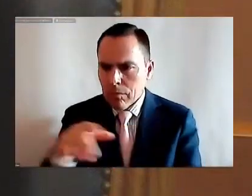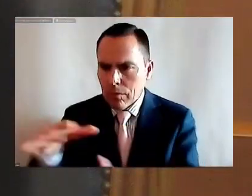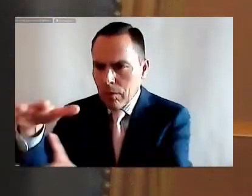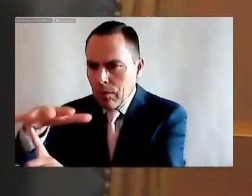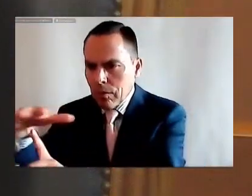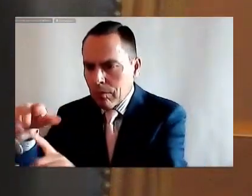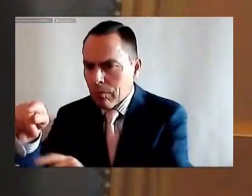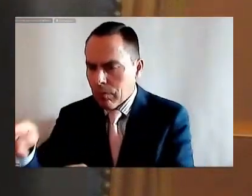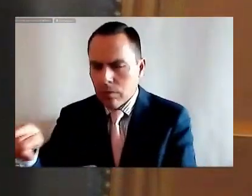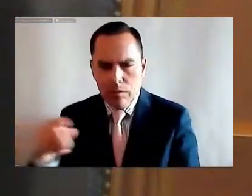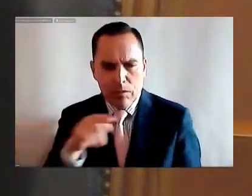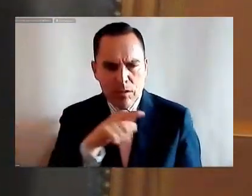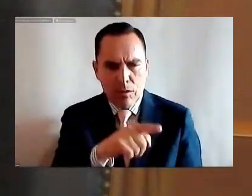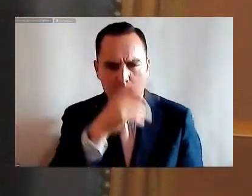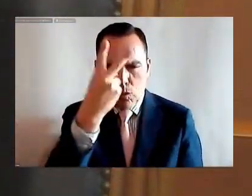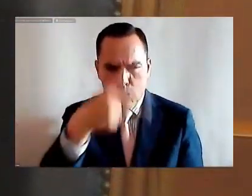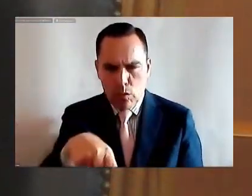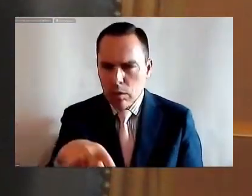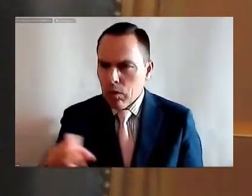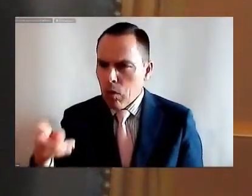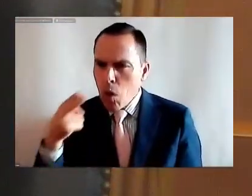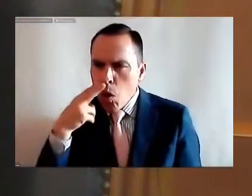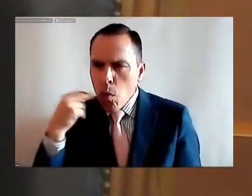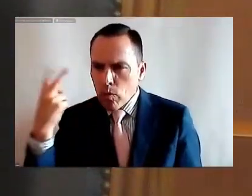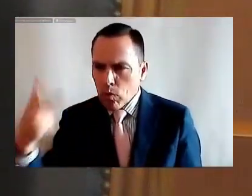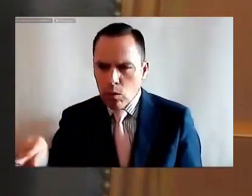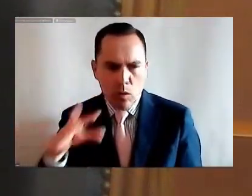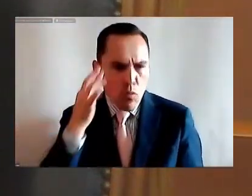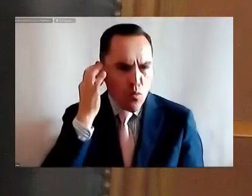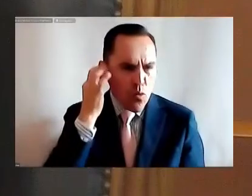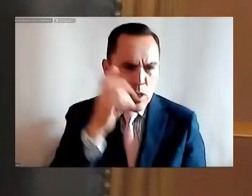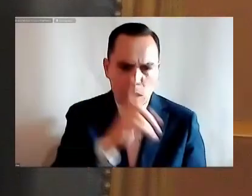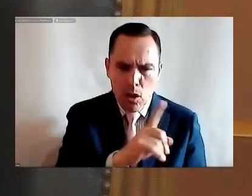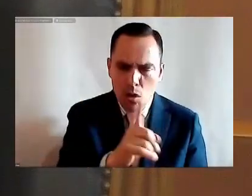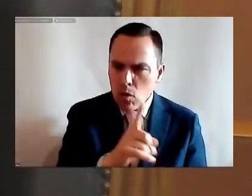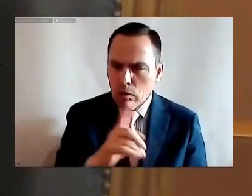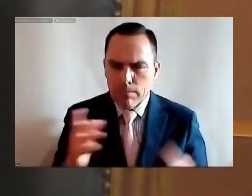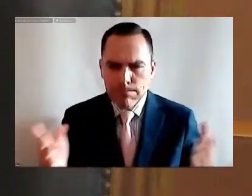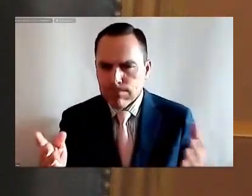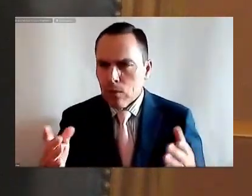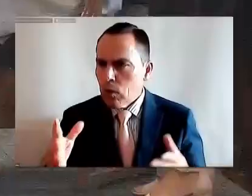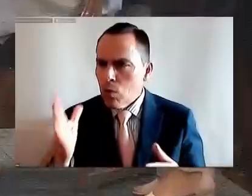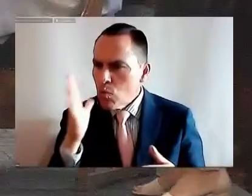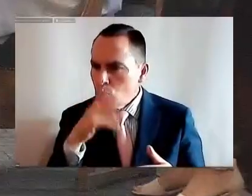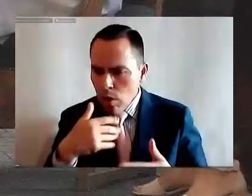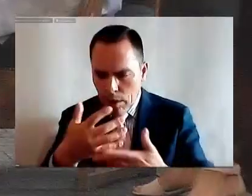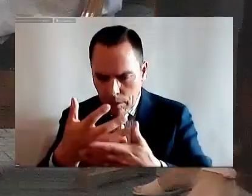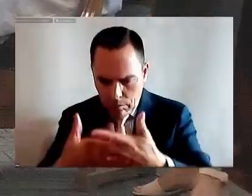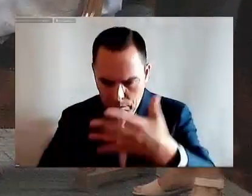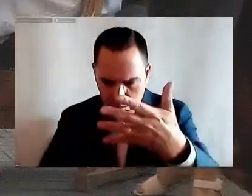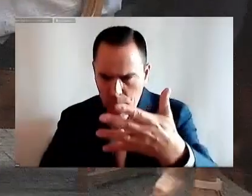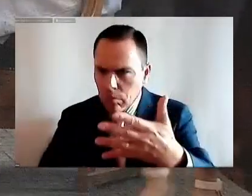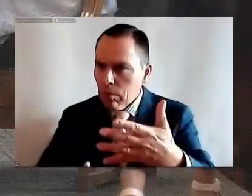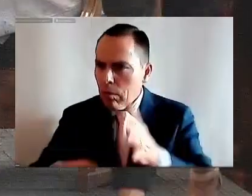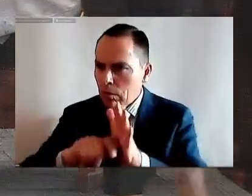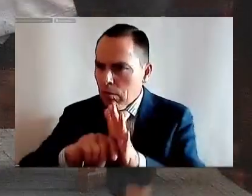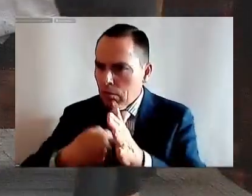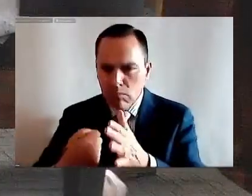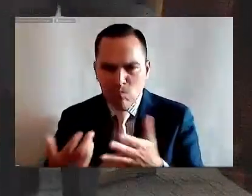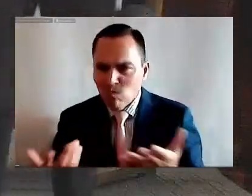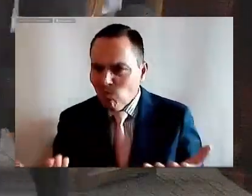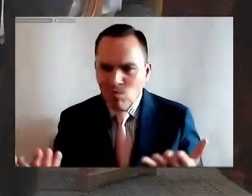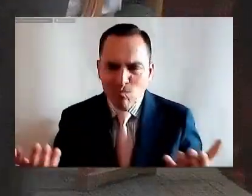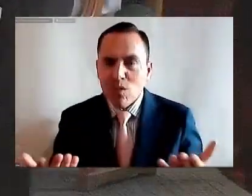sea dueña del inmueble y que por último no exista un contrato, una relación entre las partes, pero ¿cómo vamos a mirar la inexistencia de